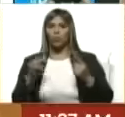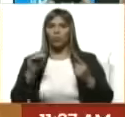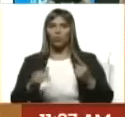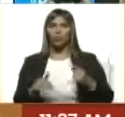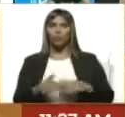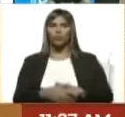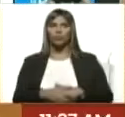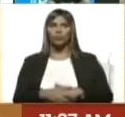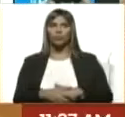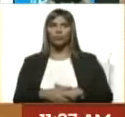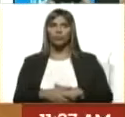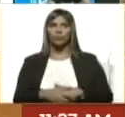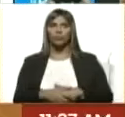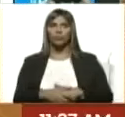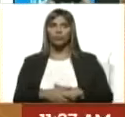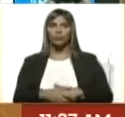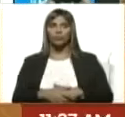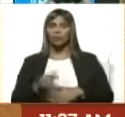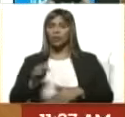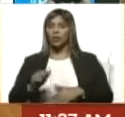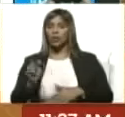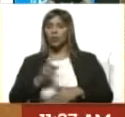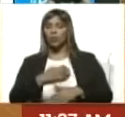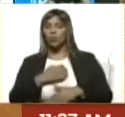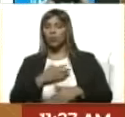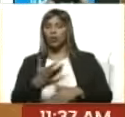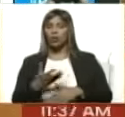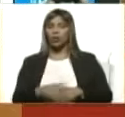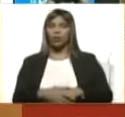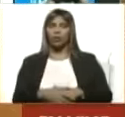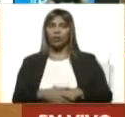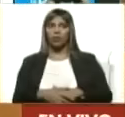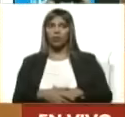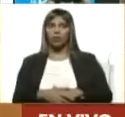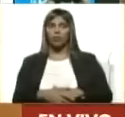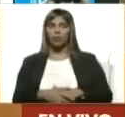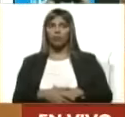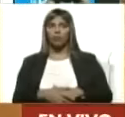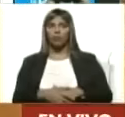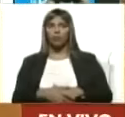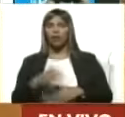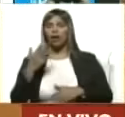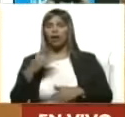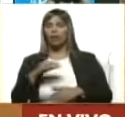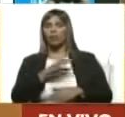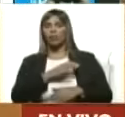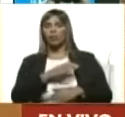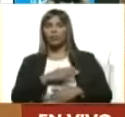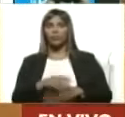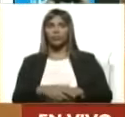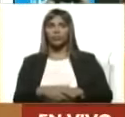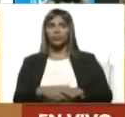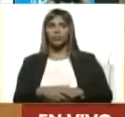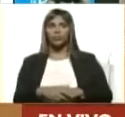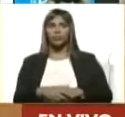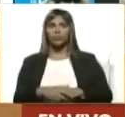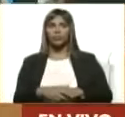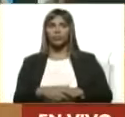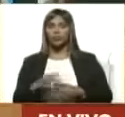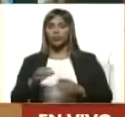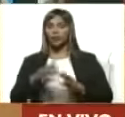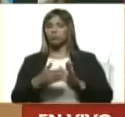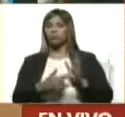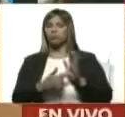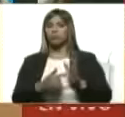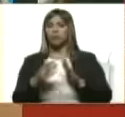voto. Aquí no es que tú llegaban, como hacían los adecos y los copellanos, entregaban los tarjetones,